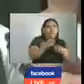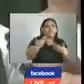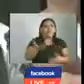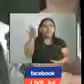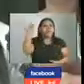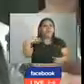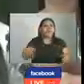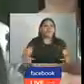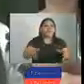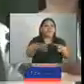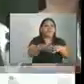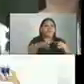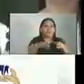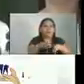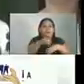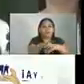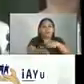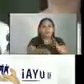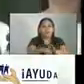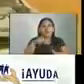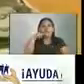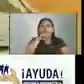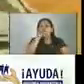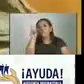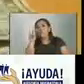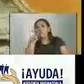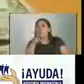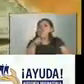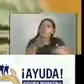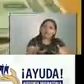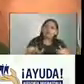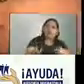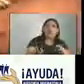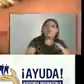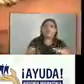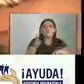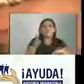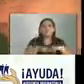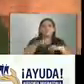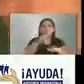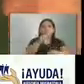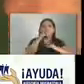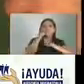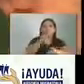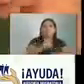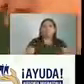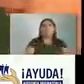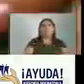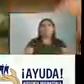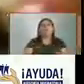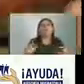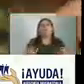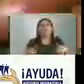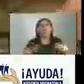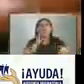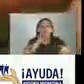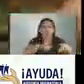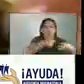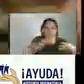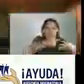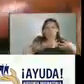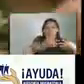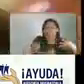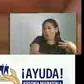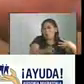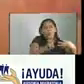diputadas del FMLN a inicios de mes cuando solicitaron incrementar el techo a esta misma cantidad, puesto que la ley únicamente